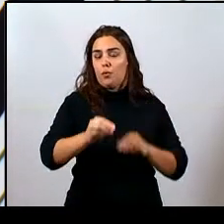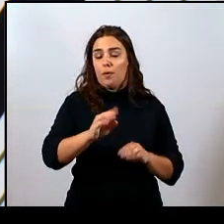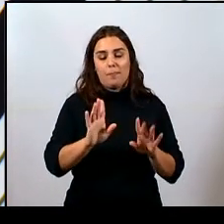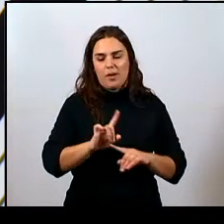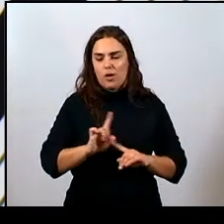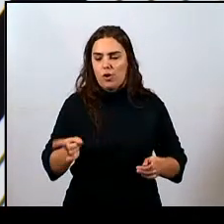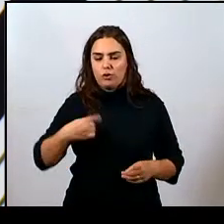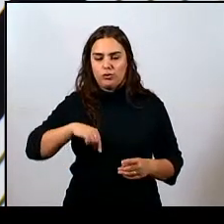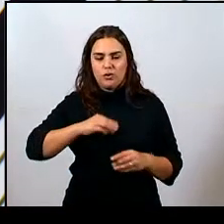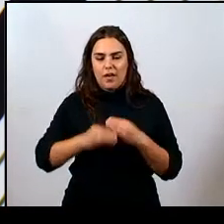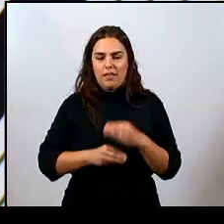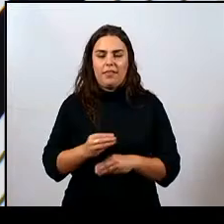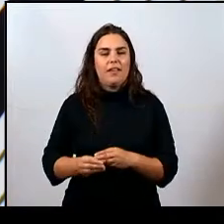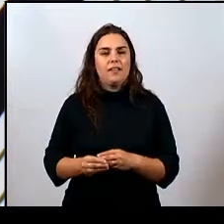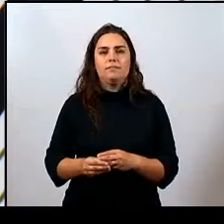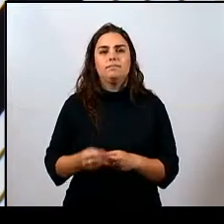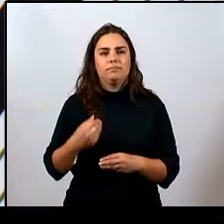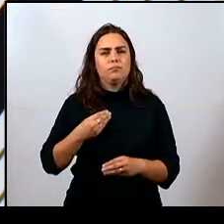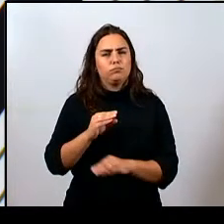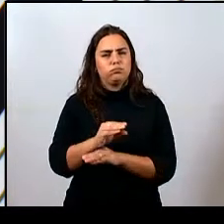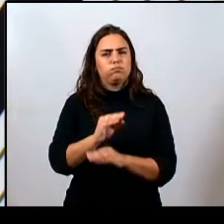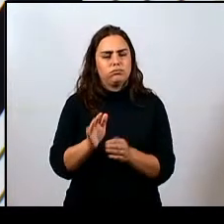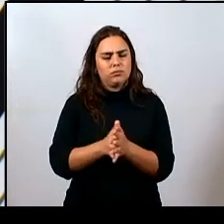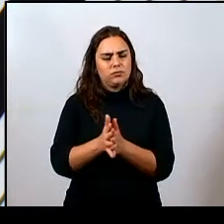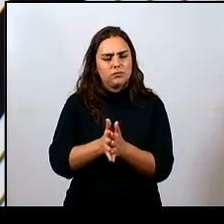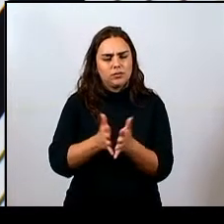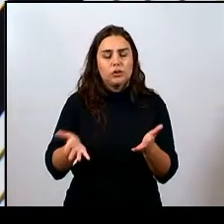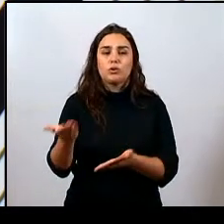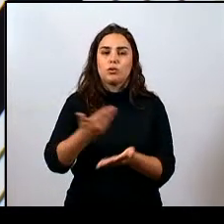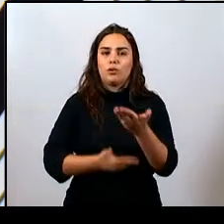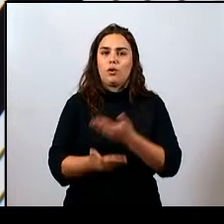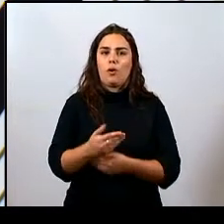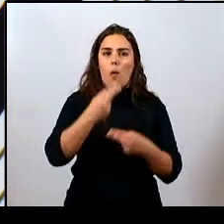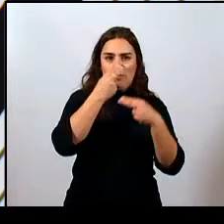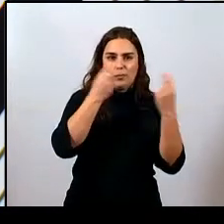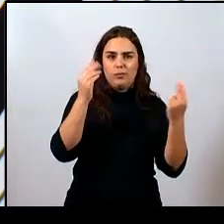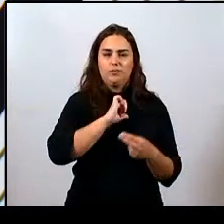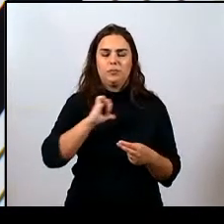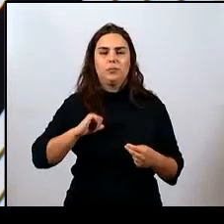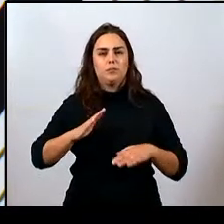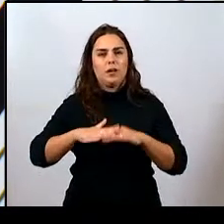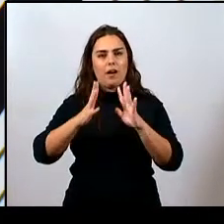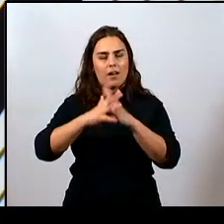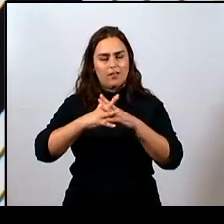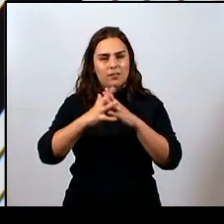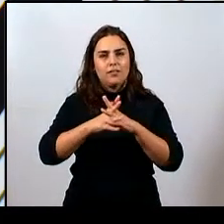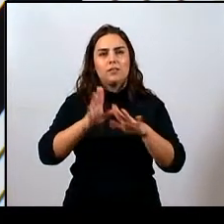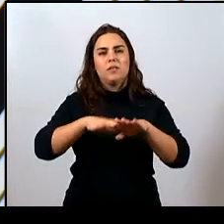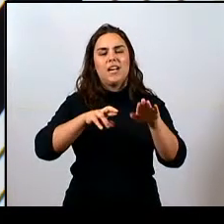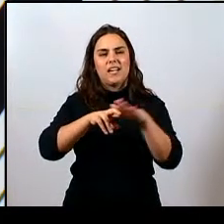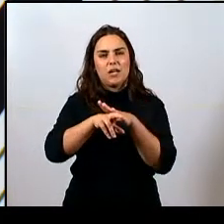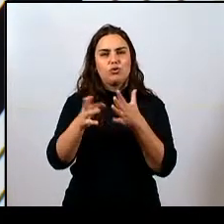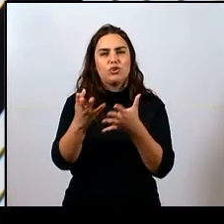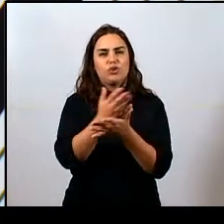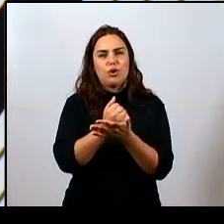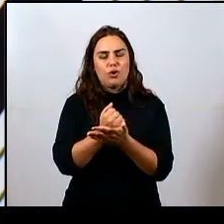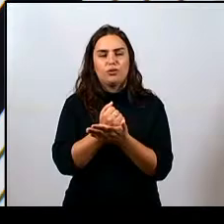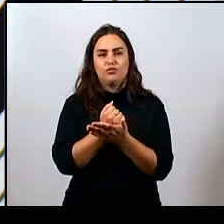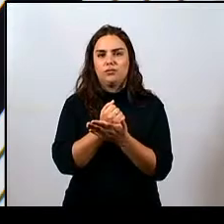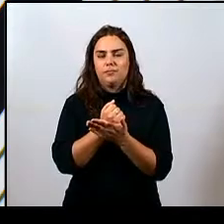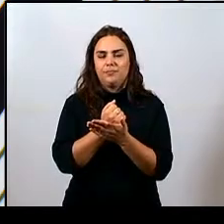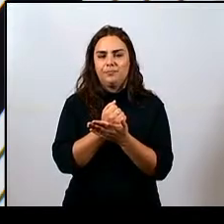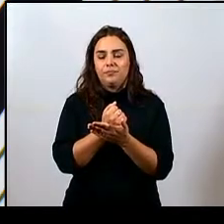lo que tenemos que hacer es seguir invirtiendo, fomentando esa colaboración público-privada para que lleguen infraestructuras, para que lleguen recursos a todos